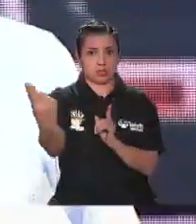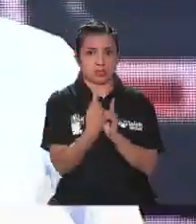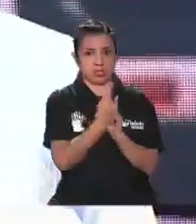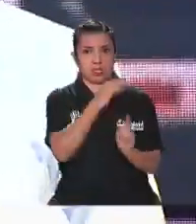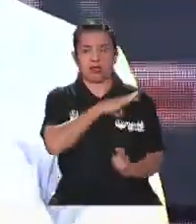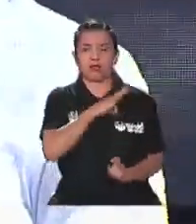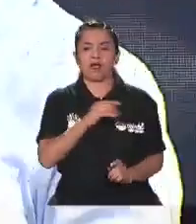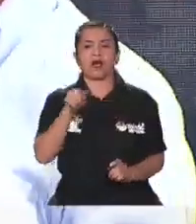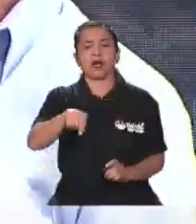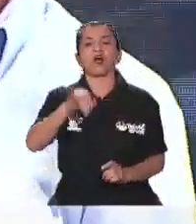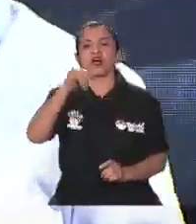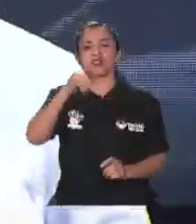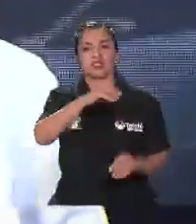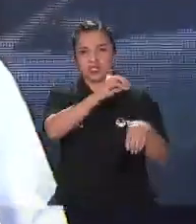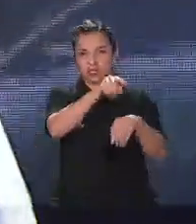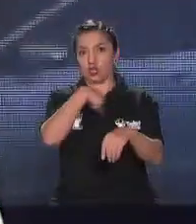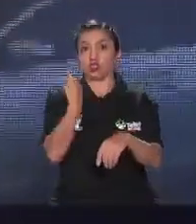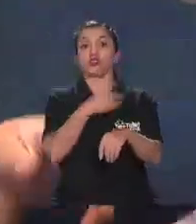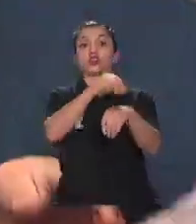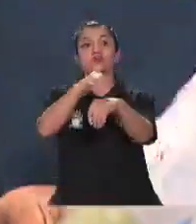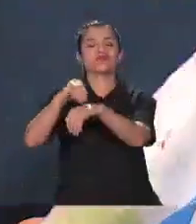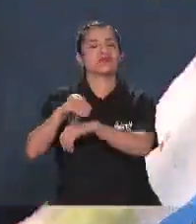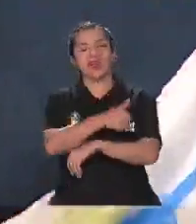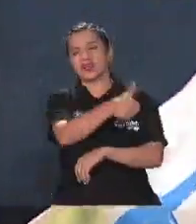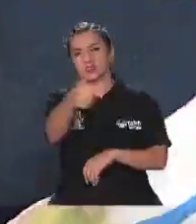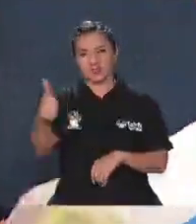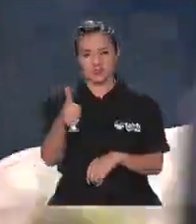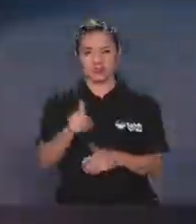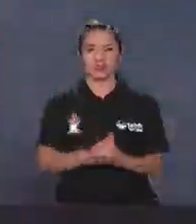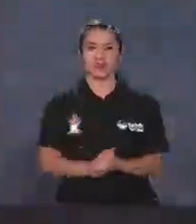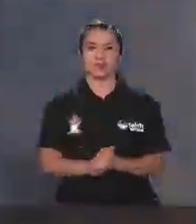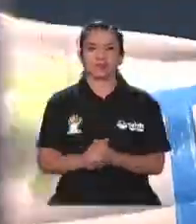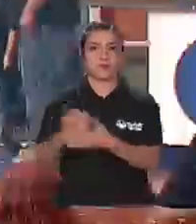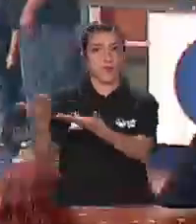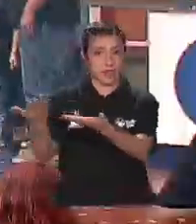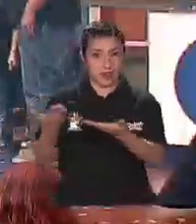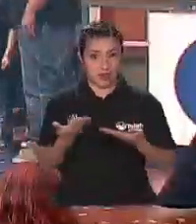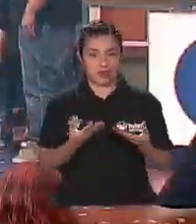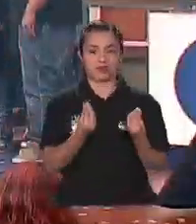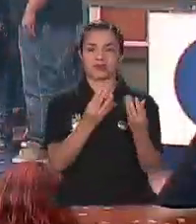todo el mundo, sin excepción. Muchas gracias. Adelante, por favor.